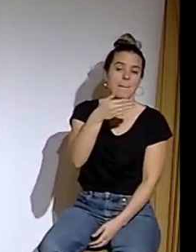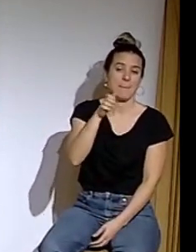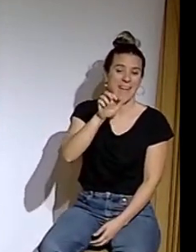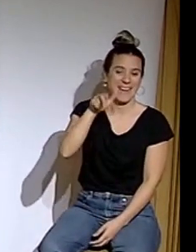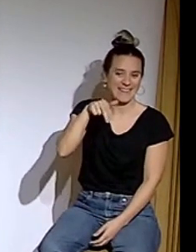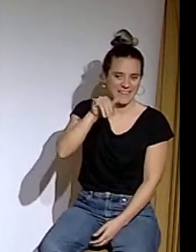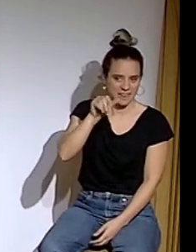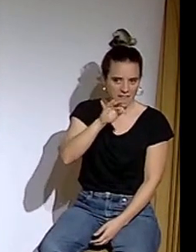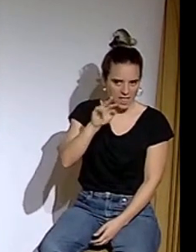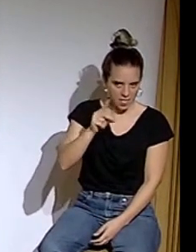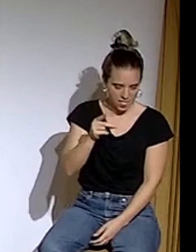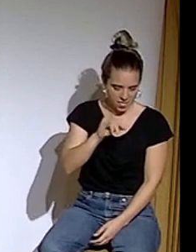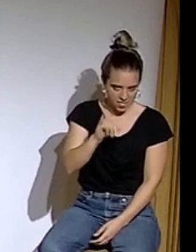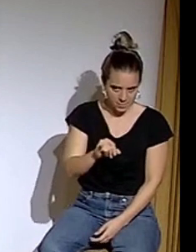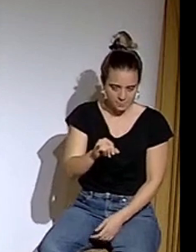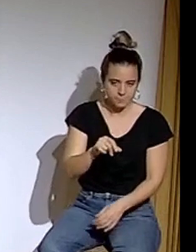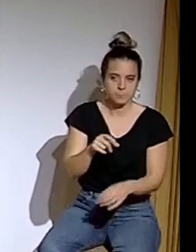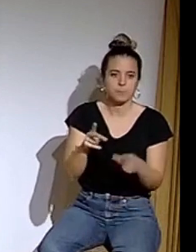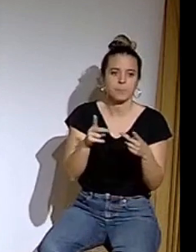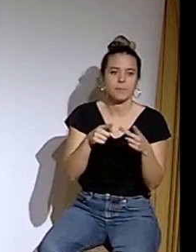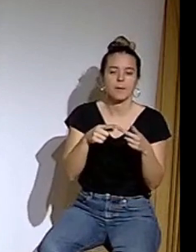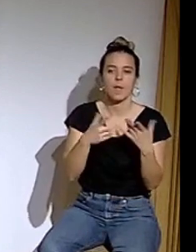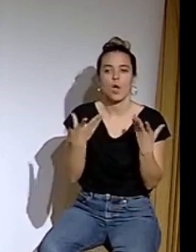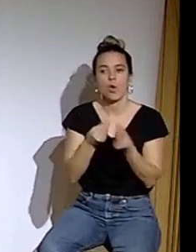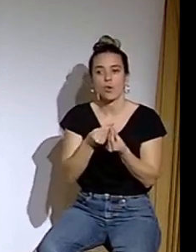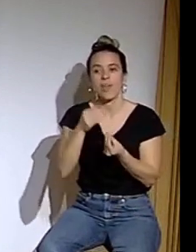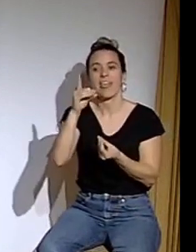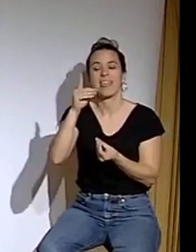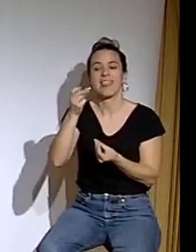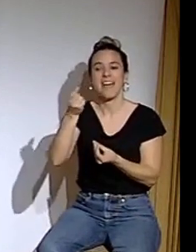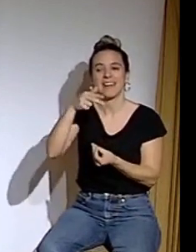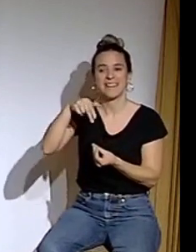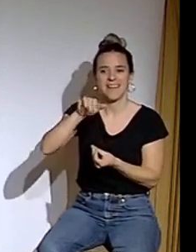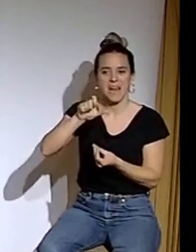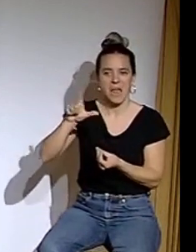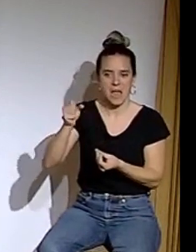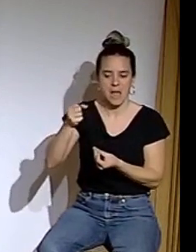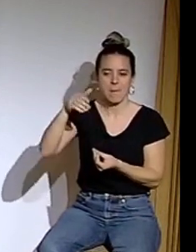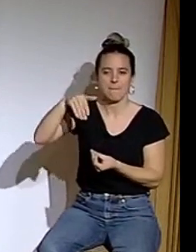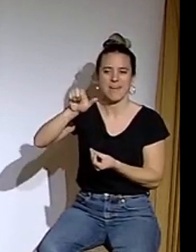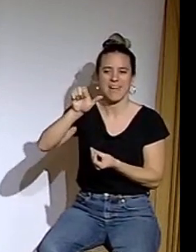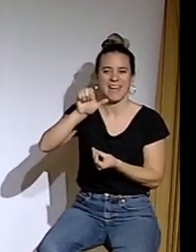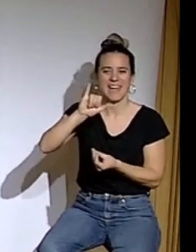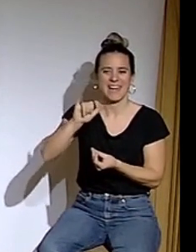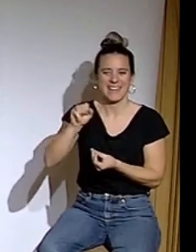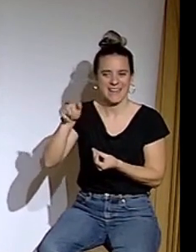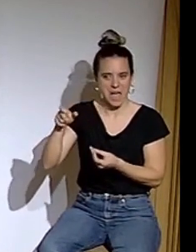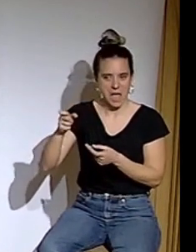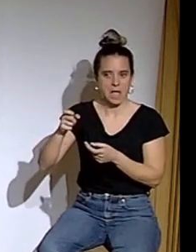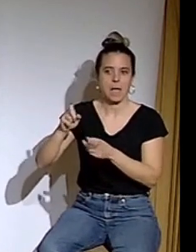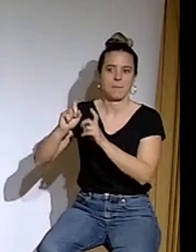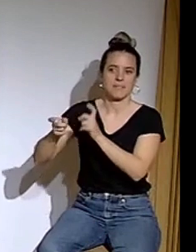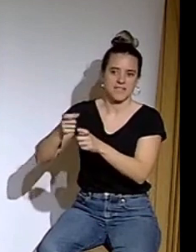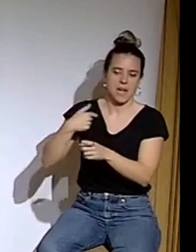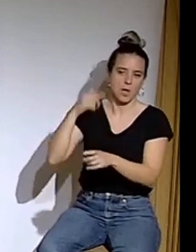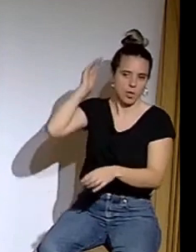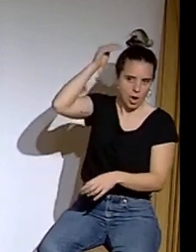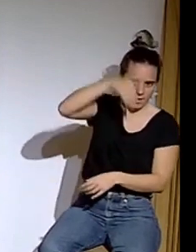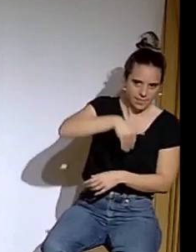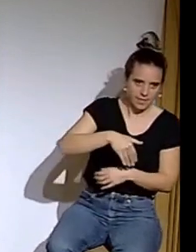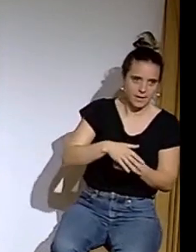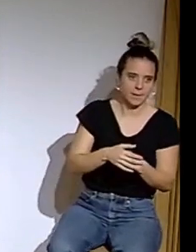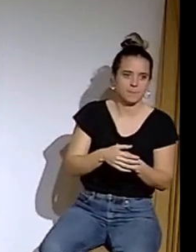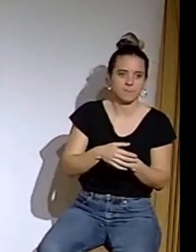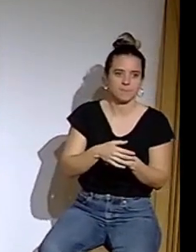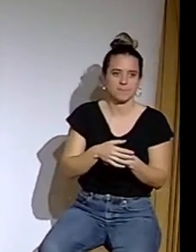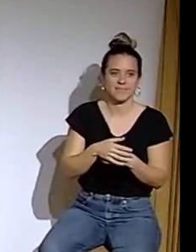la obra la hice con mi compañera Daniela Mejía mexicana yo soy Argentina bueno perdón que hablo desde acá